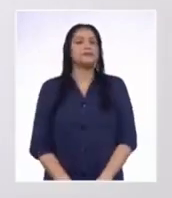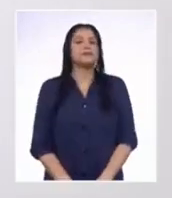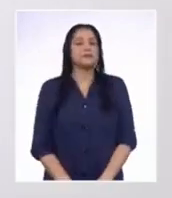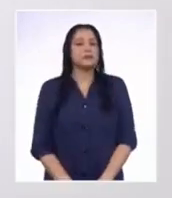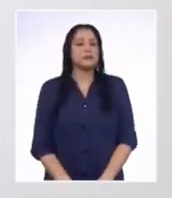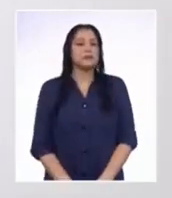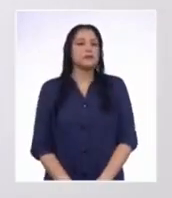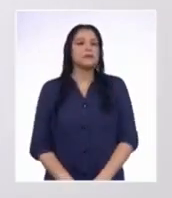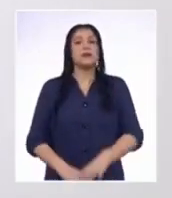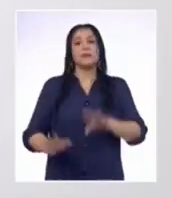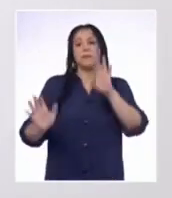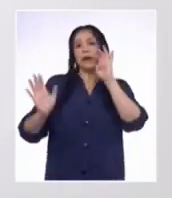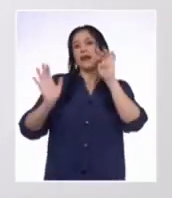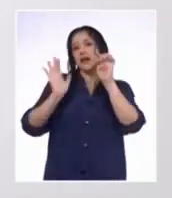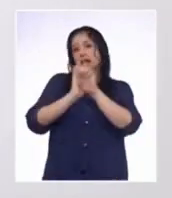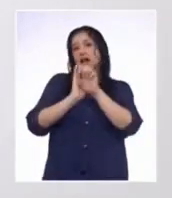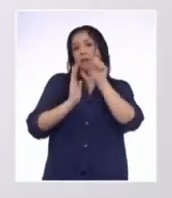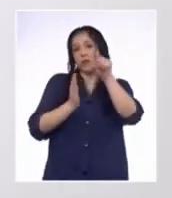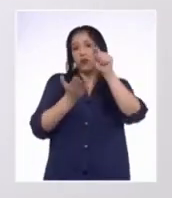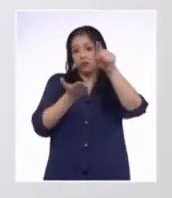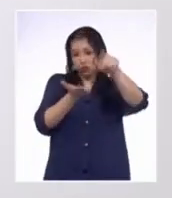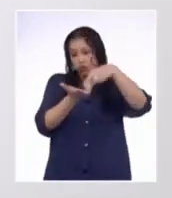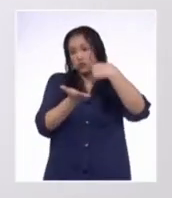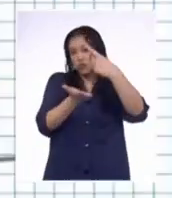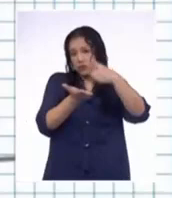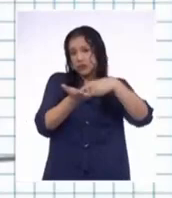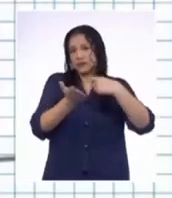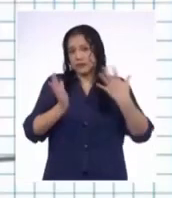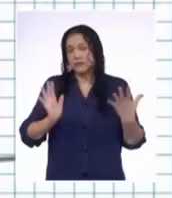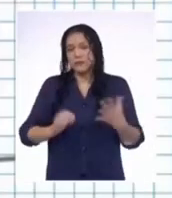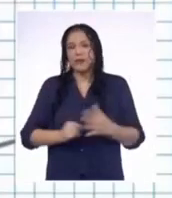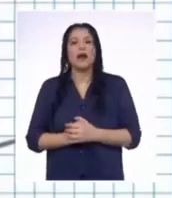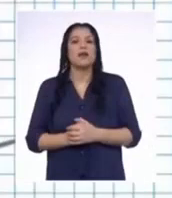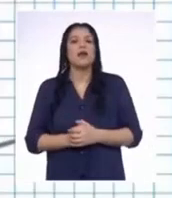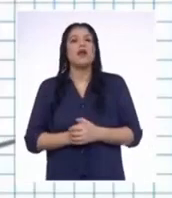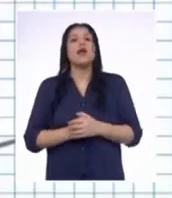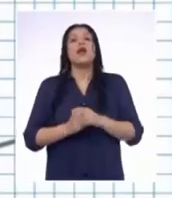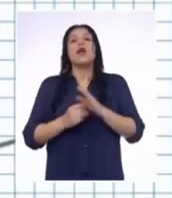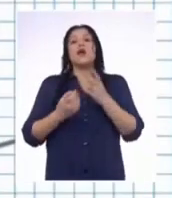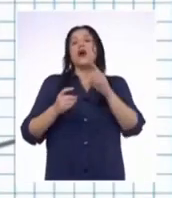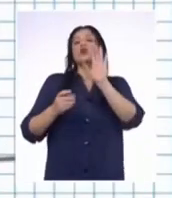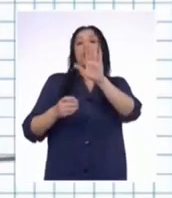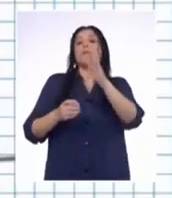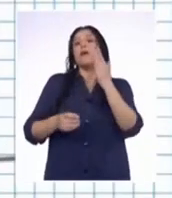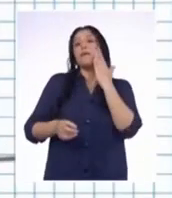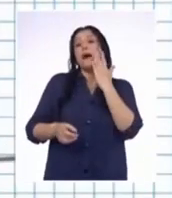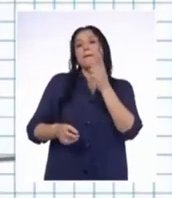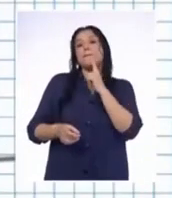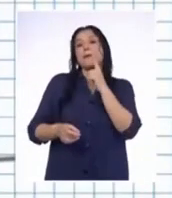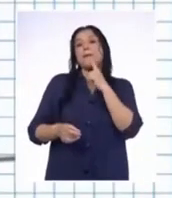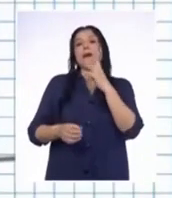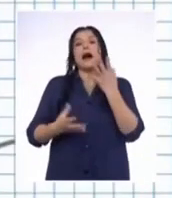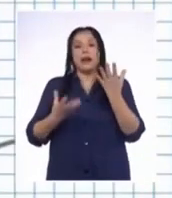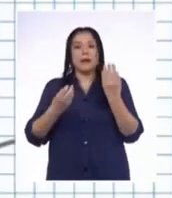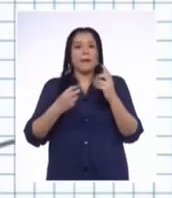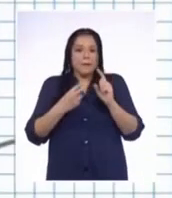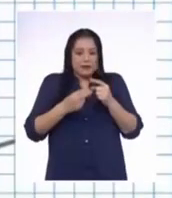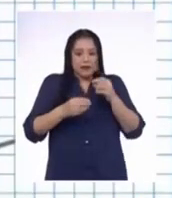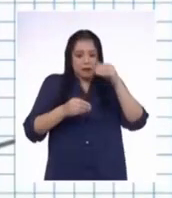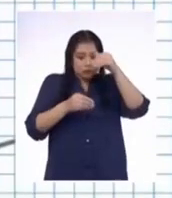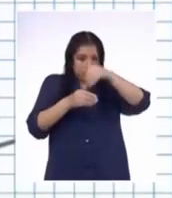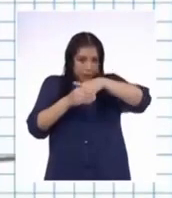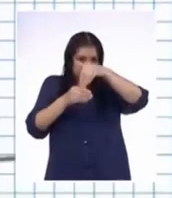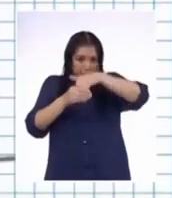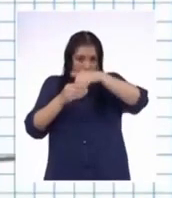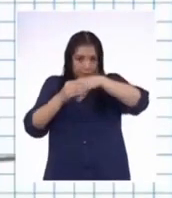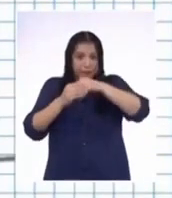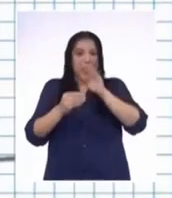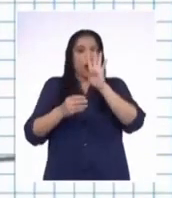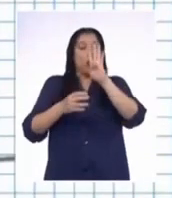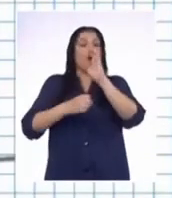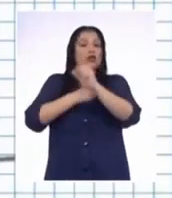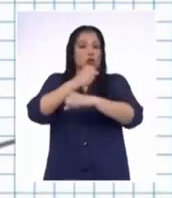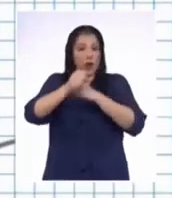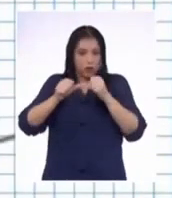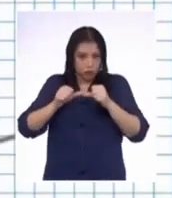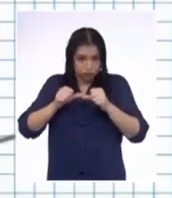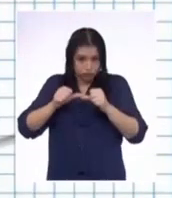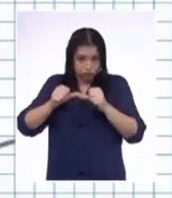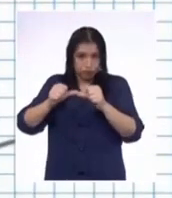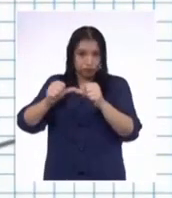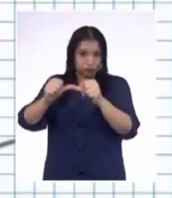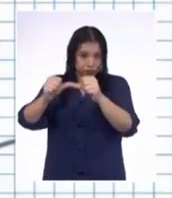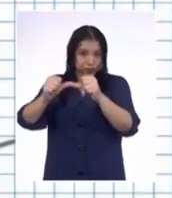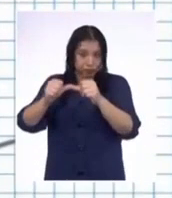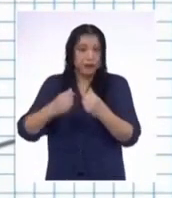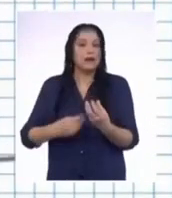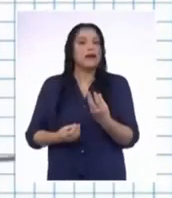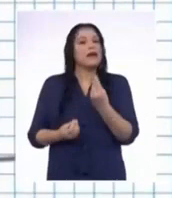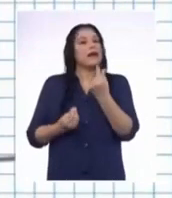Para el caso del ejemplo que nos acabas de mencionar, cuando tus padres decidan realizar el depósito de los 4 años que durará el depósito,